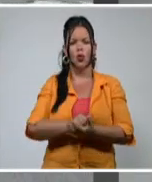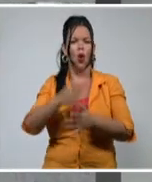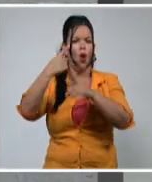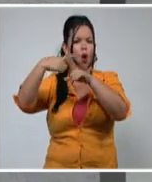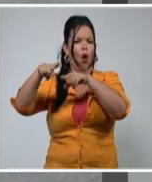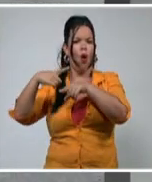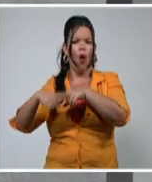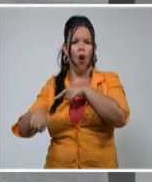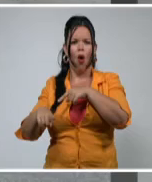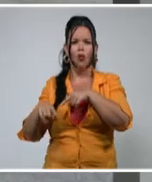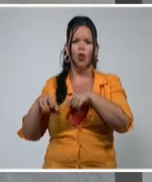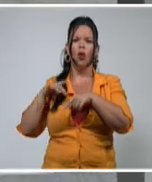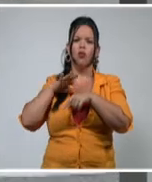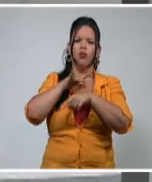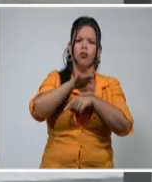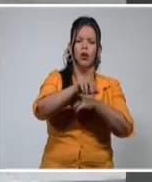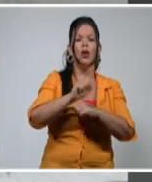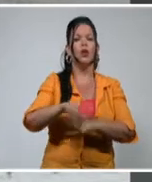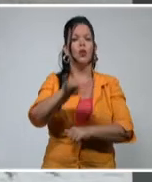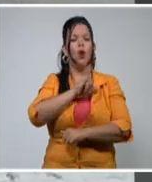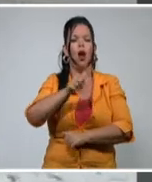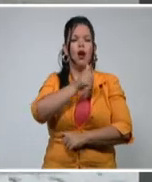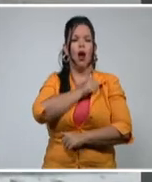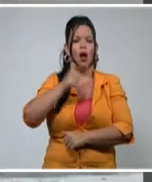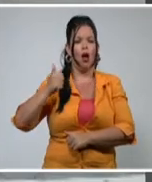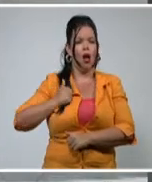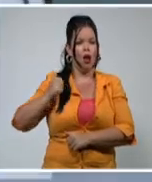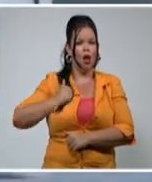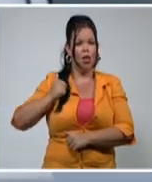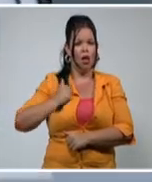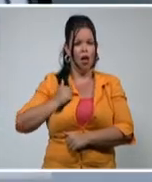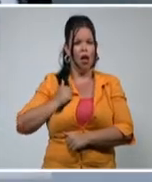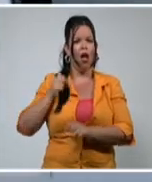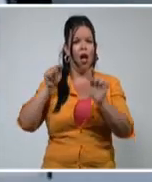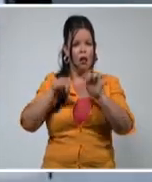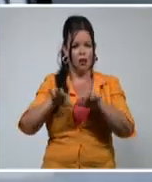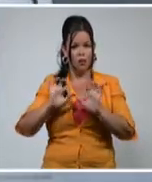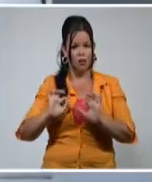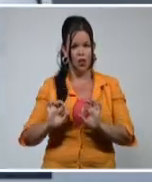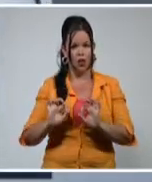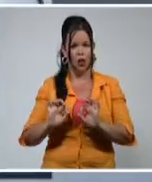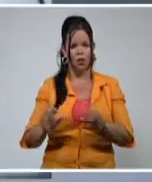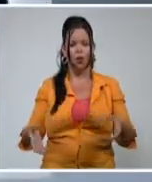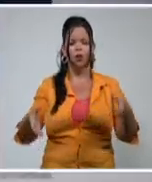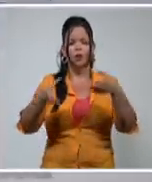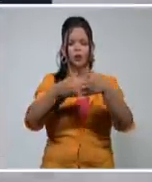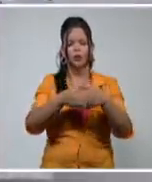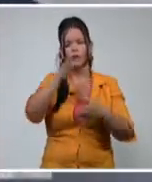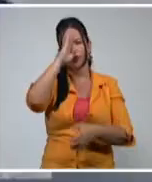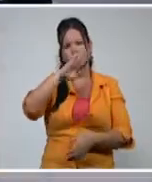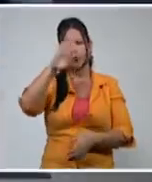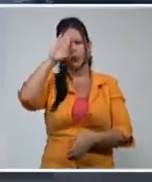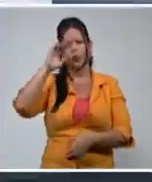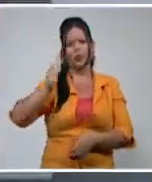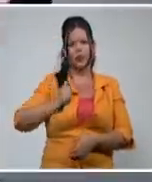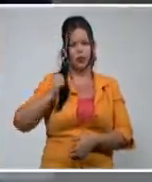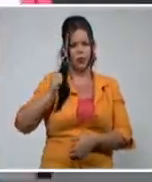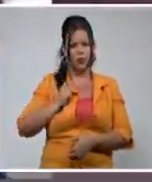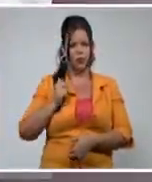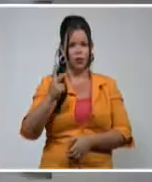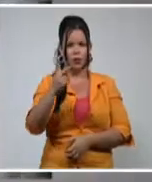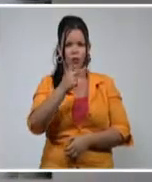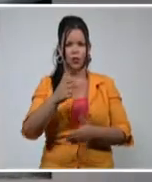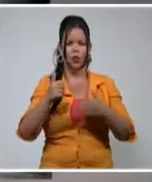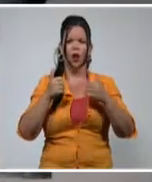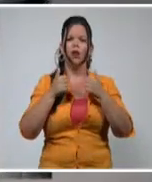y Montreal en Canadá. En este último país, la comunidad cubana y la asociación cubano-canadiense Ottawa-Gatineau